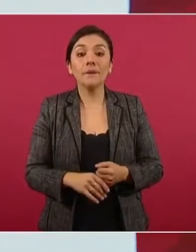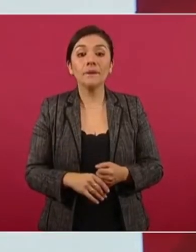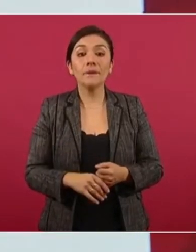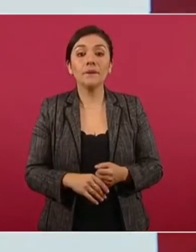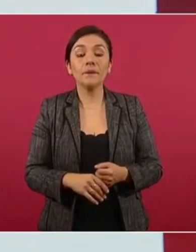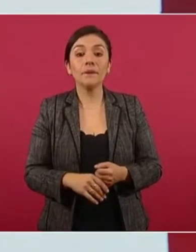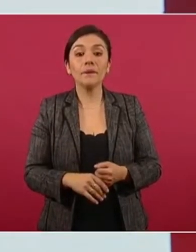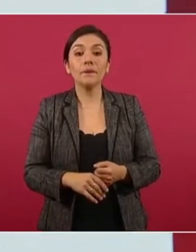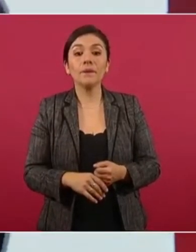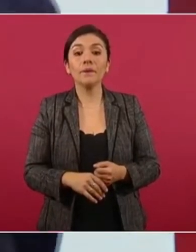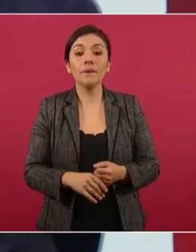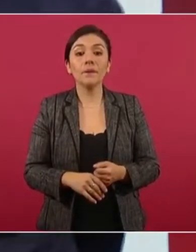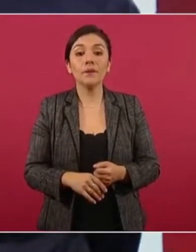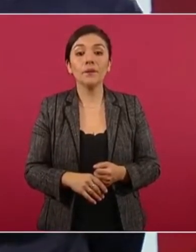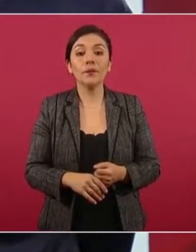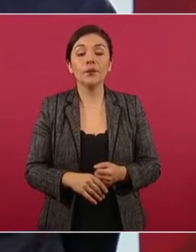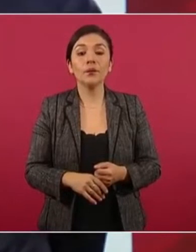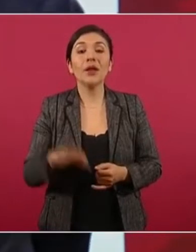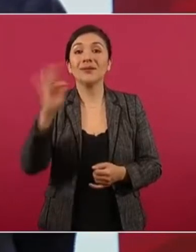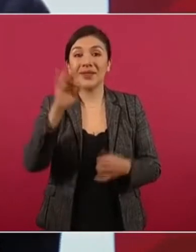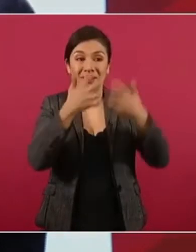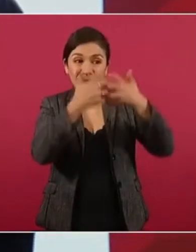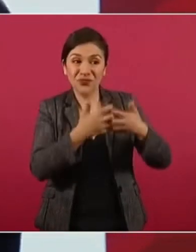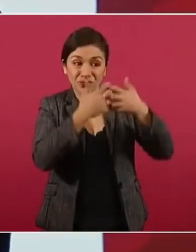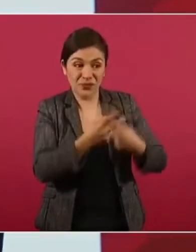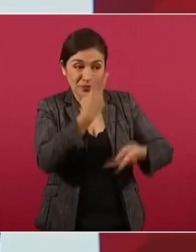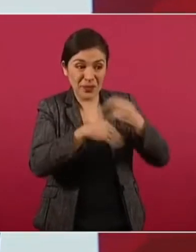la producción de petróleo,